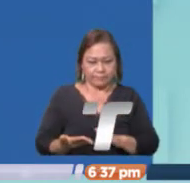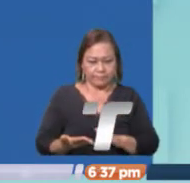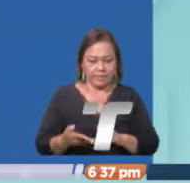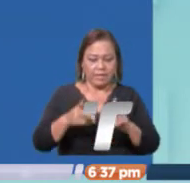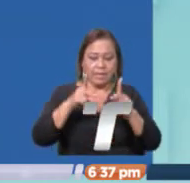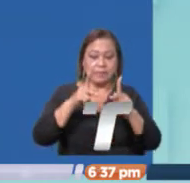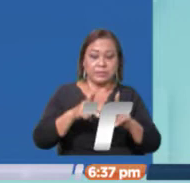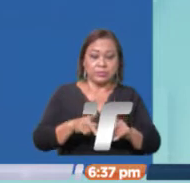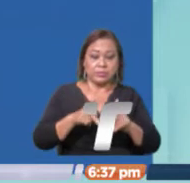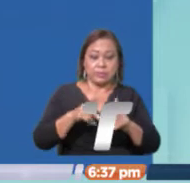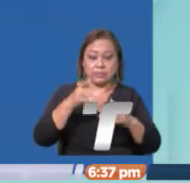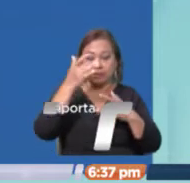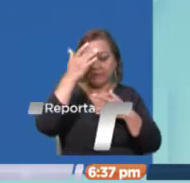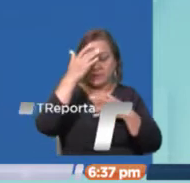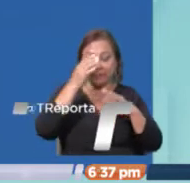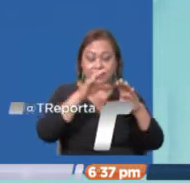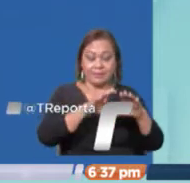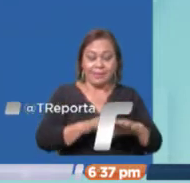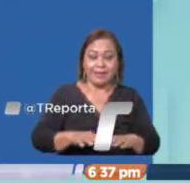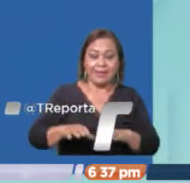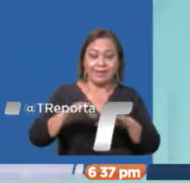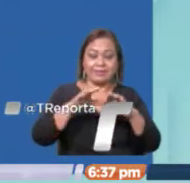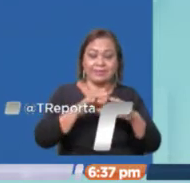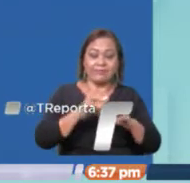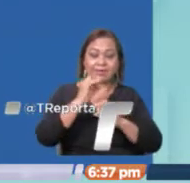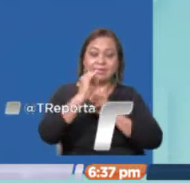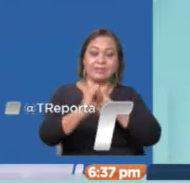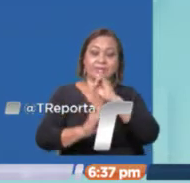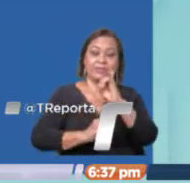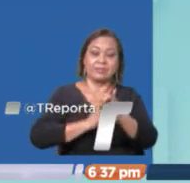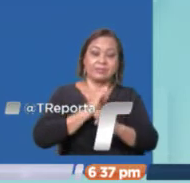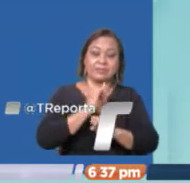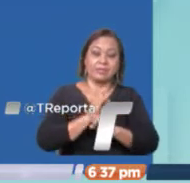casos activos a nivel internacional, se reportan